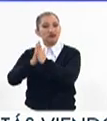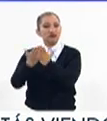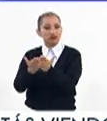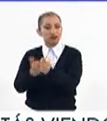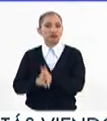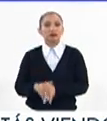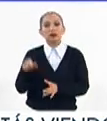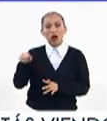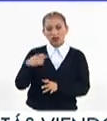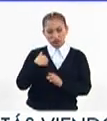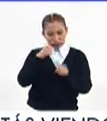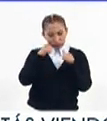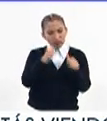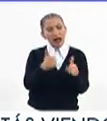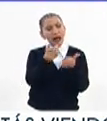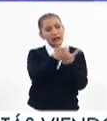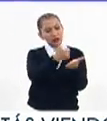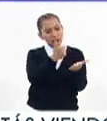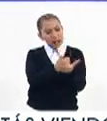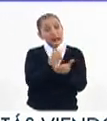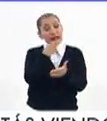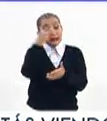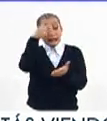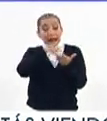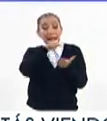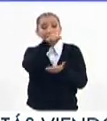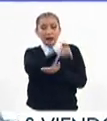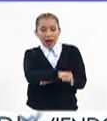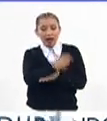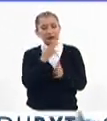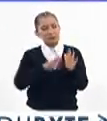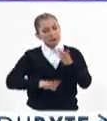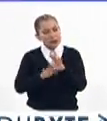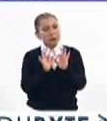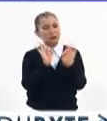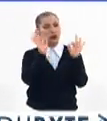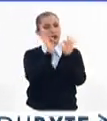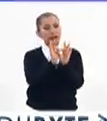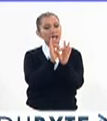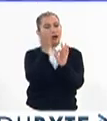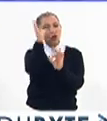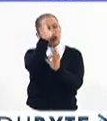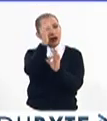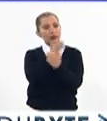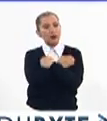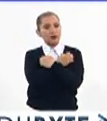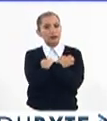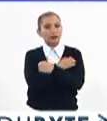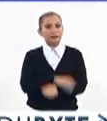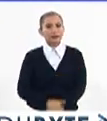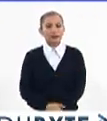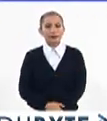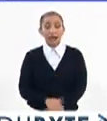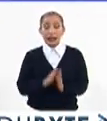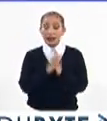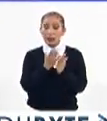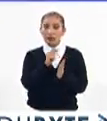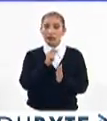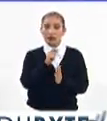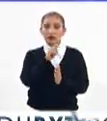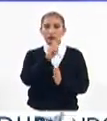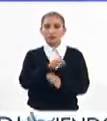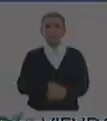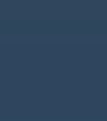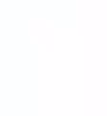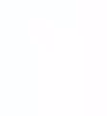editorial, comprometidos con colaborar con lo que consideran el elemento básico de la cultura y la educación, el libro de texto.